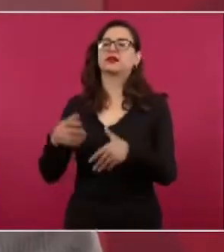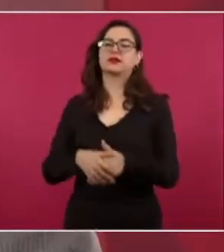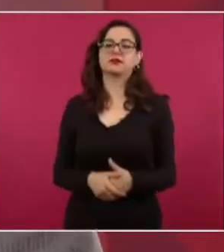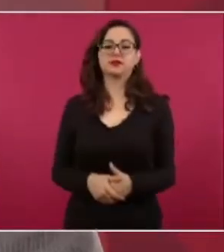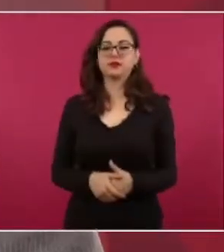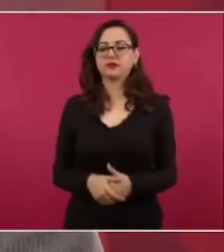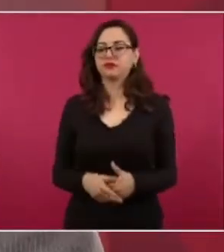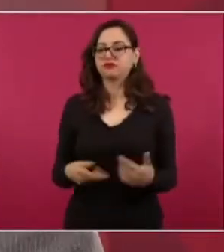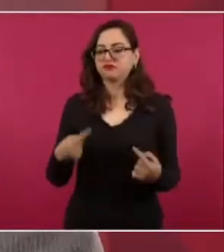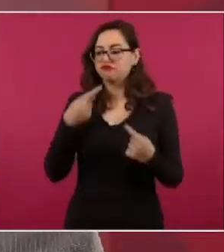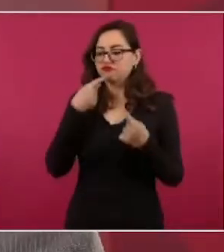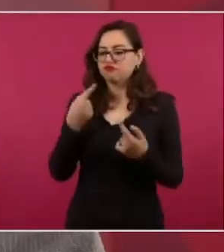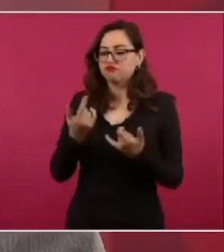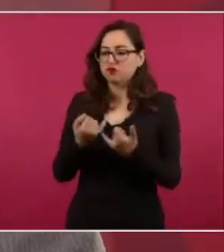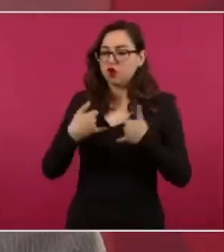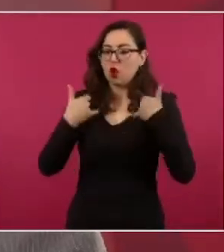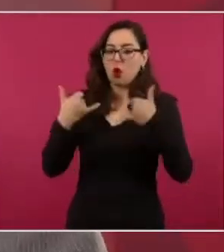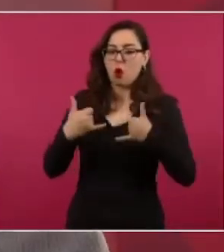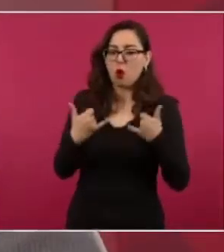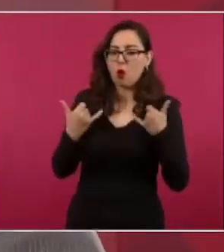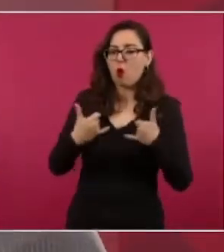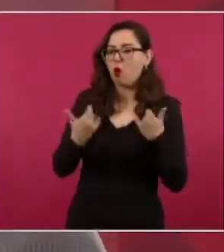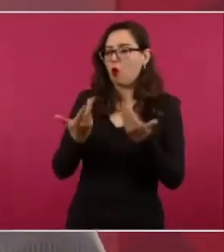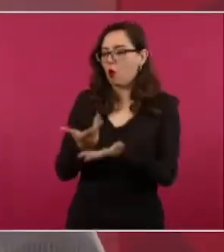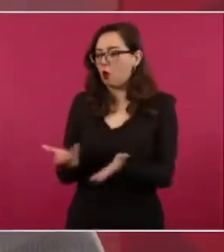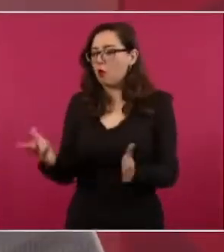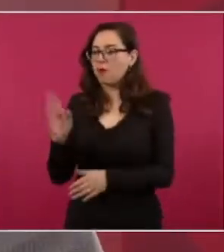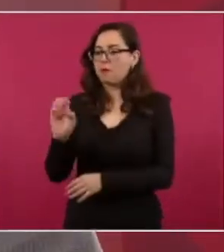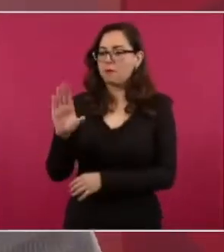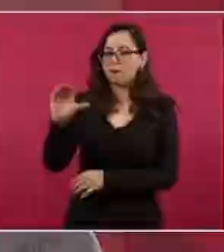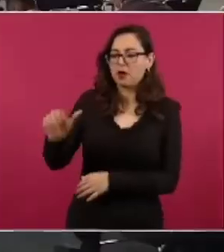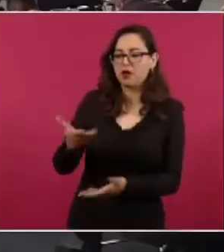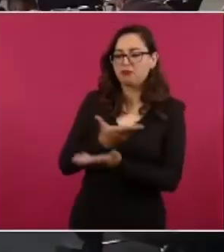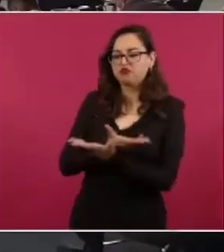las becas para los jóvenes, inconformes con todo.